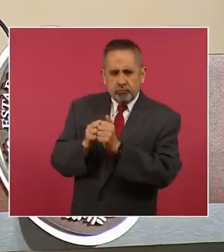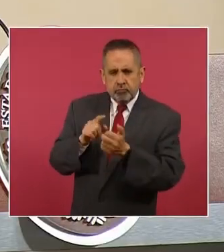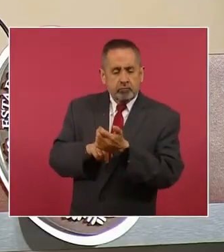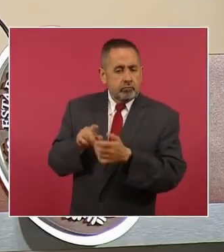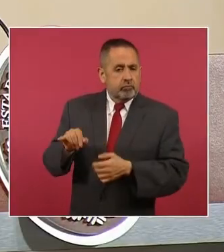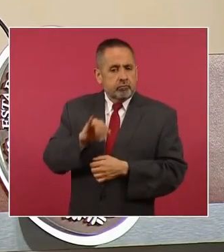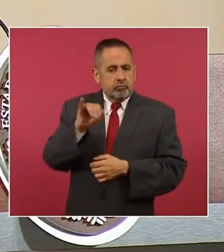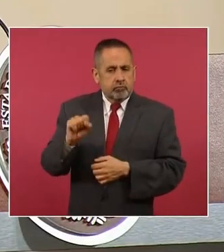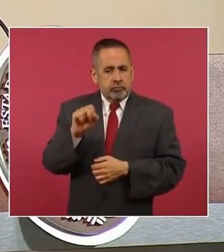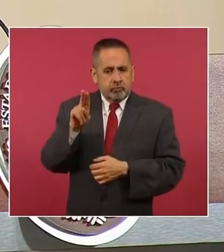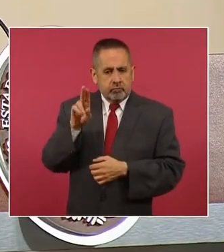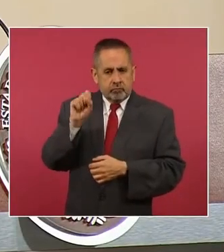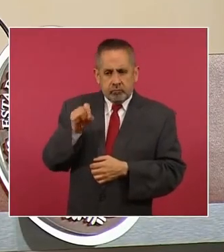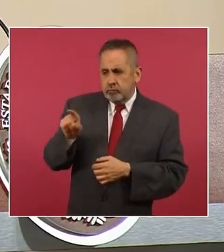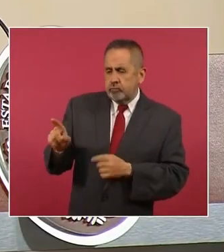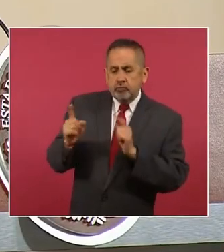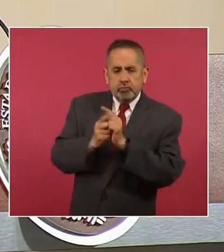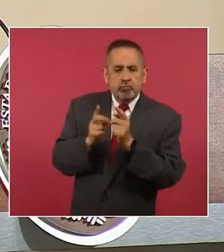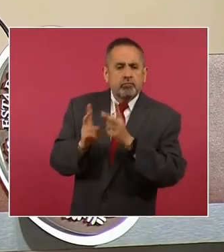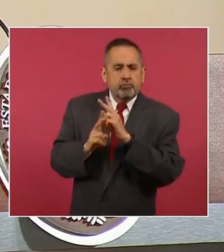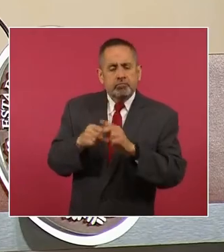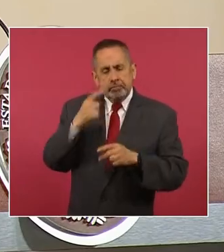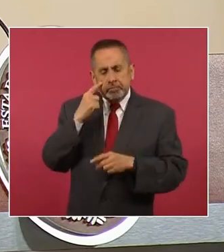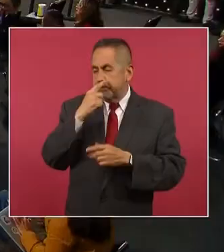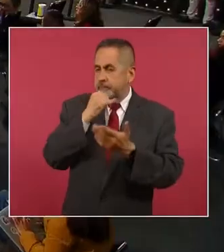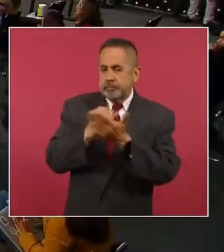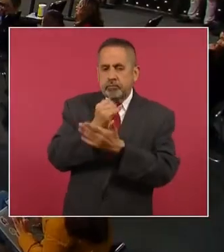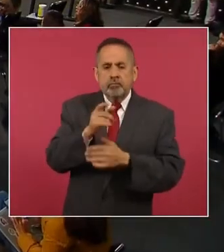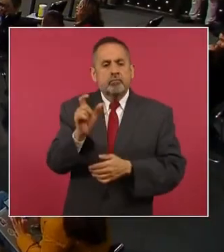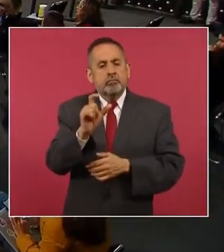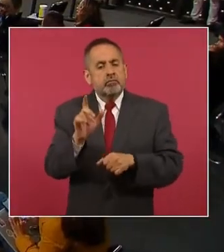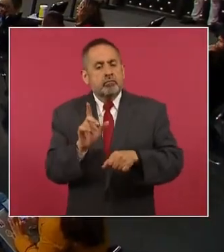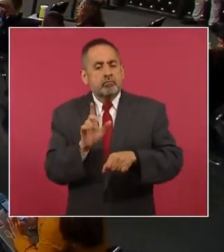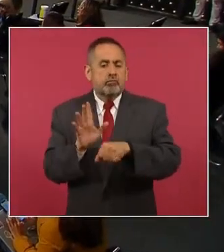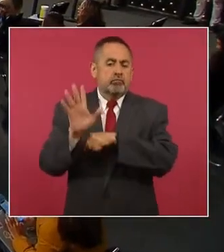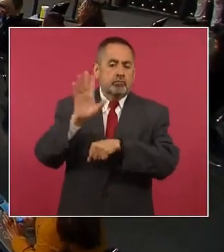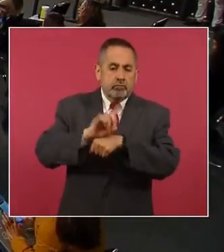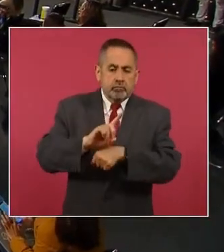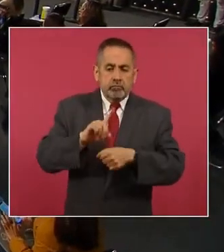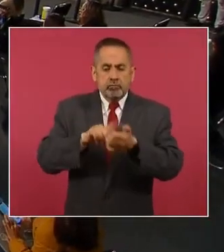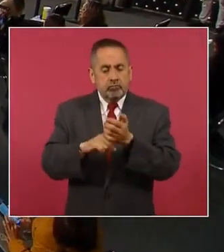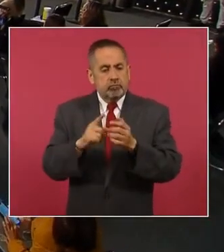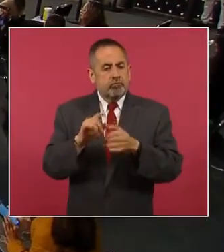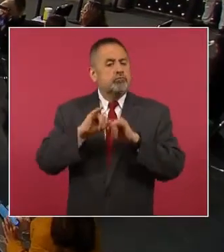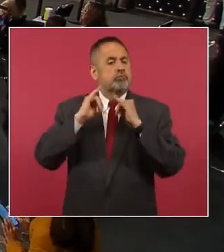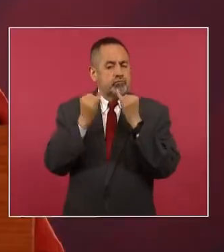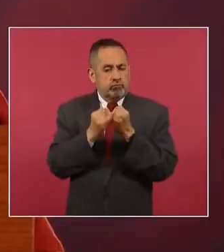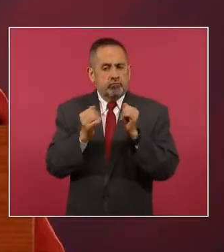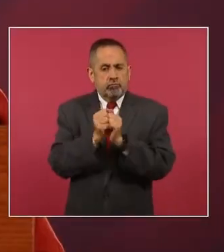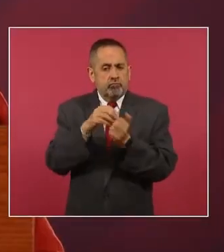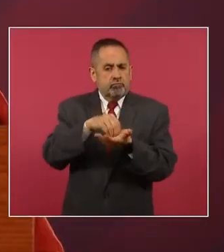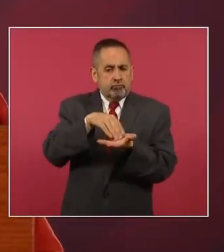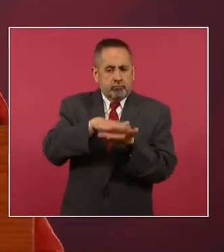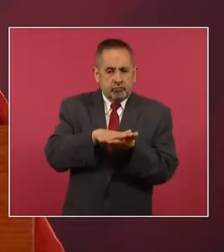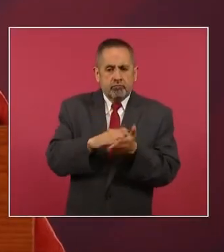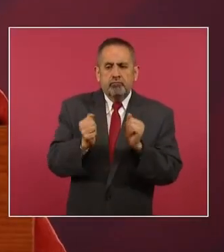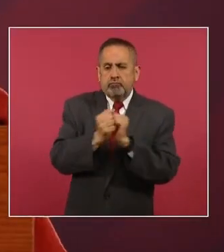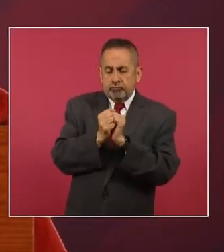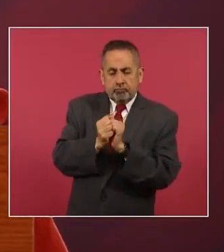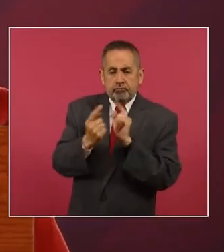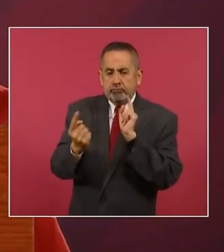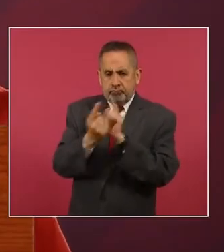Jesús, cuál sería la decisión y cuándo querría esta cita, cuándo estaría